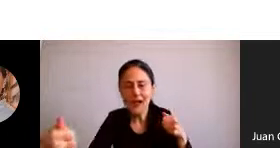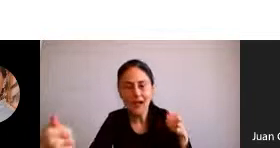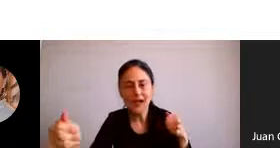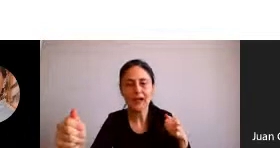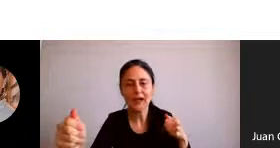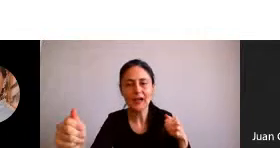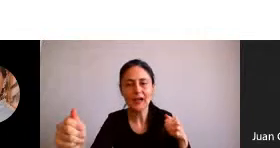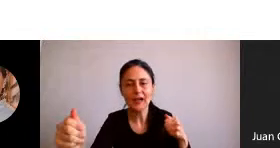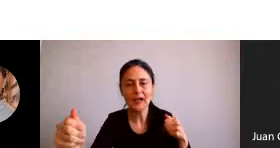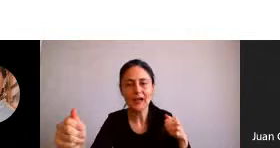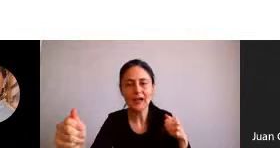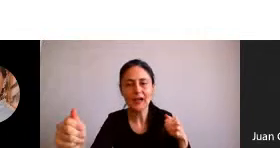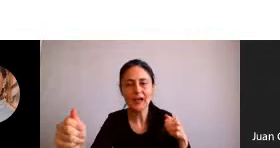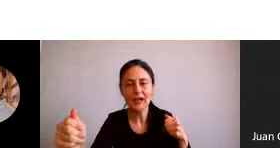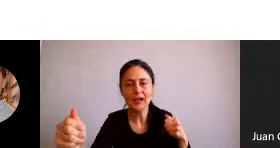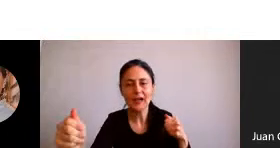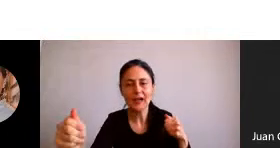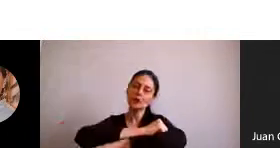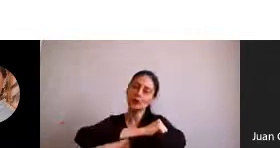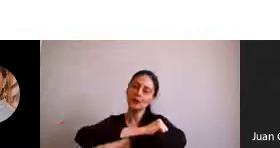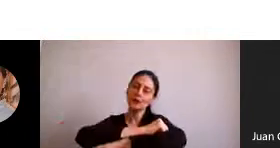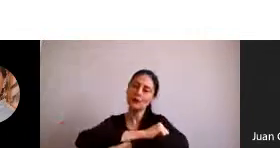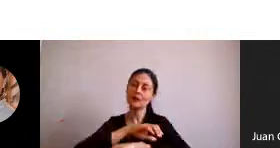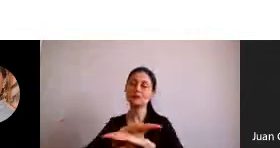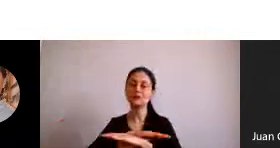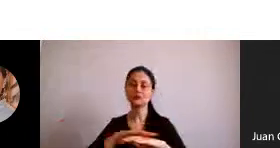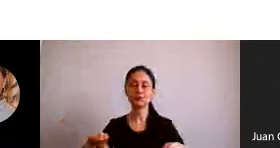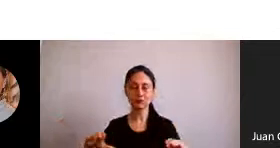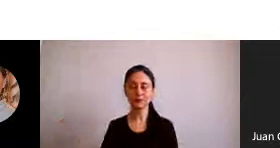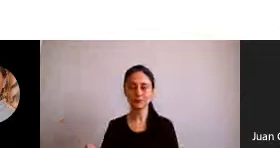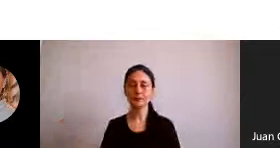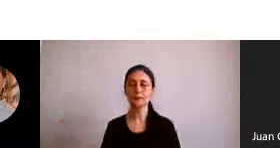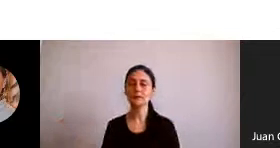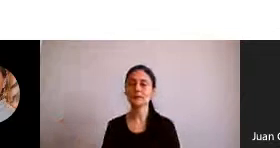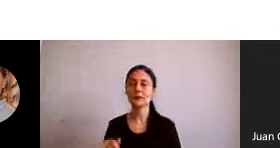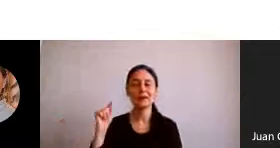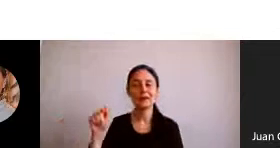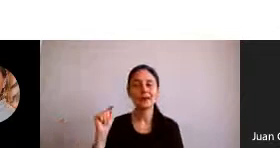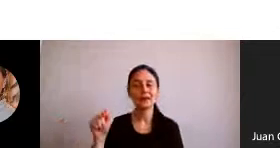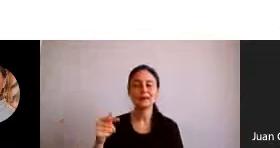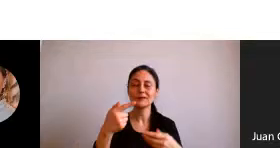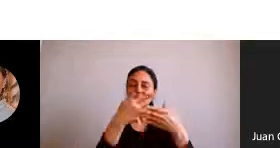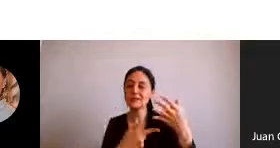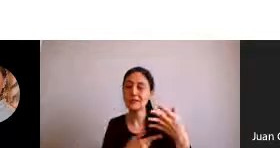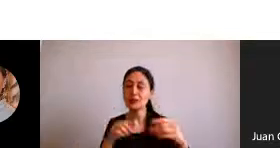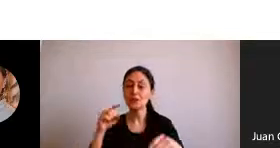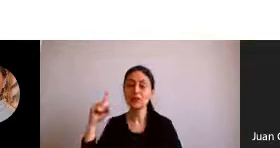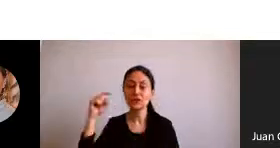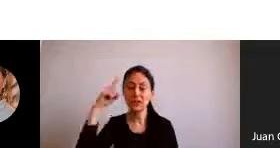el permanecer esta unidad, ¿ya? Y los días de exposición frente a esa problemática que les estaba contando.